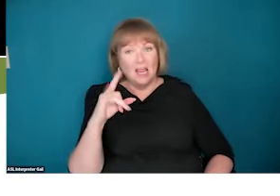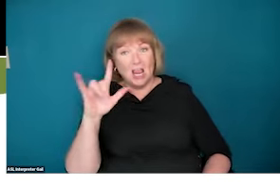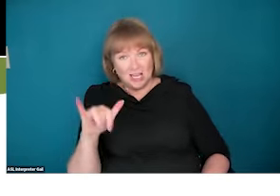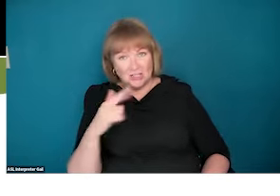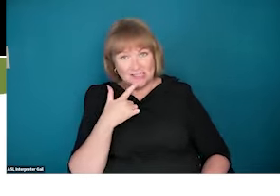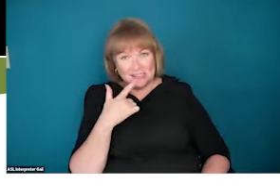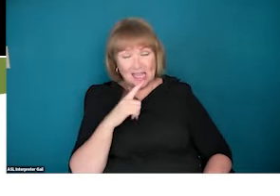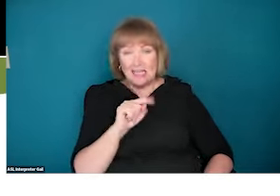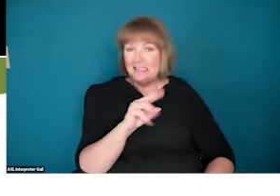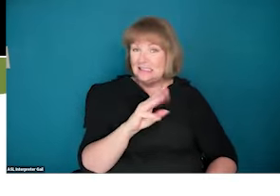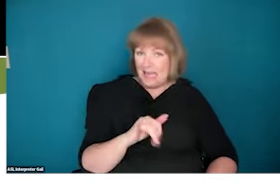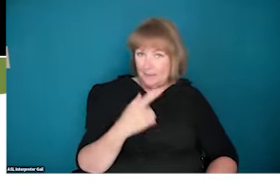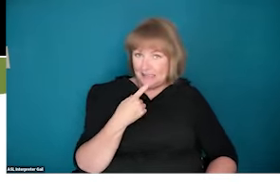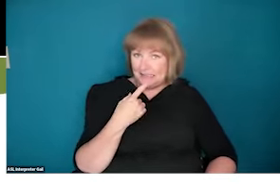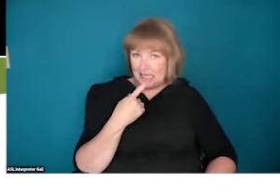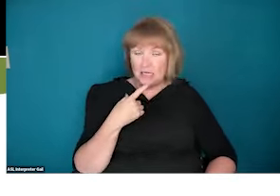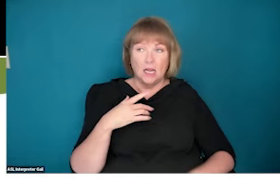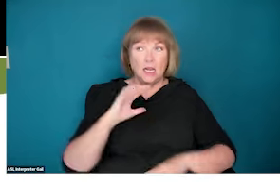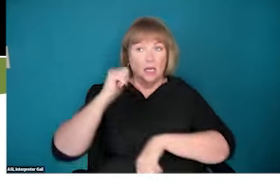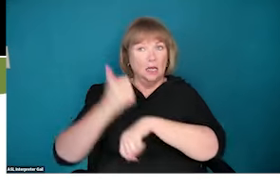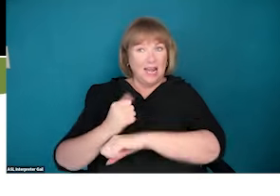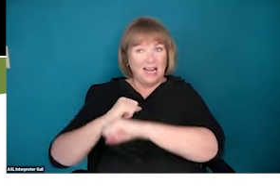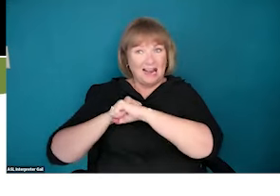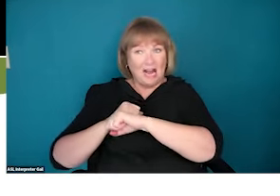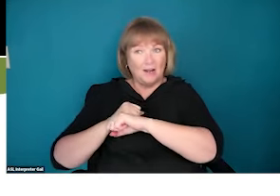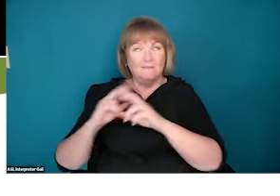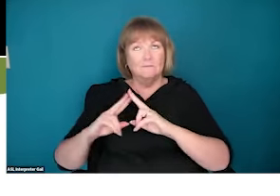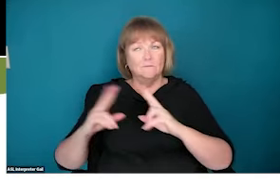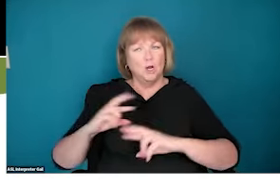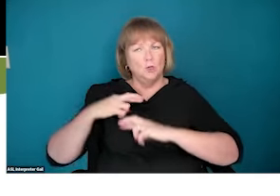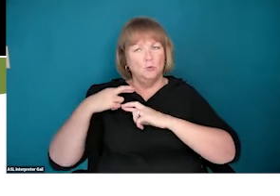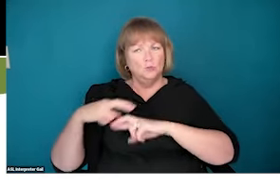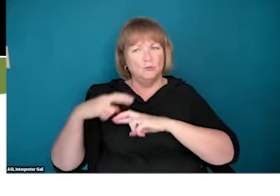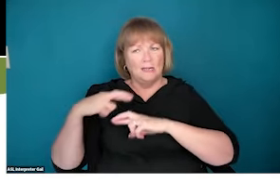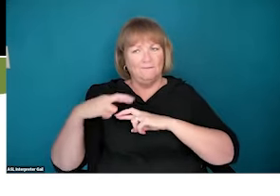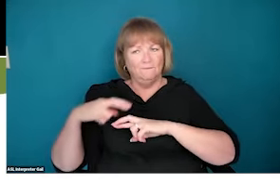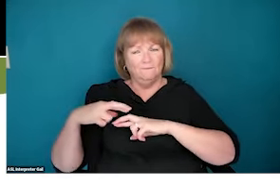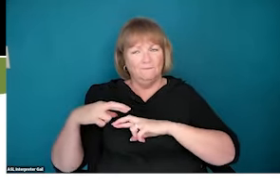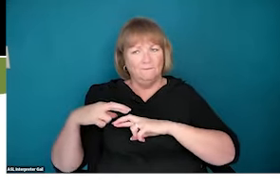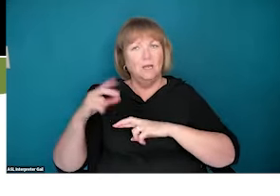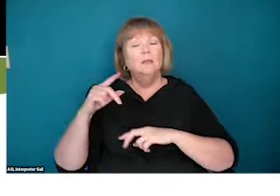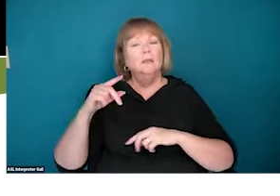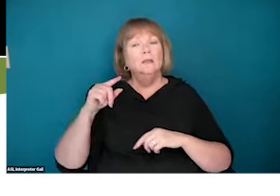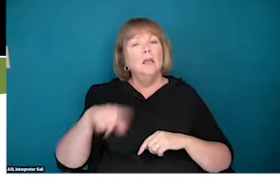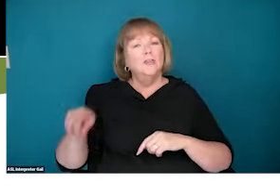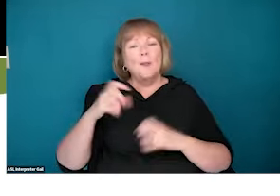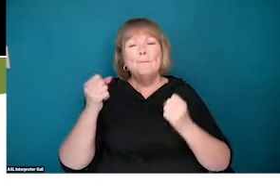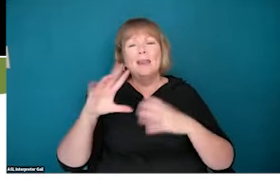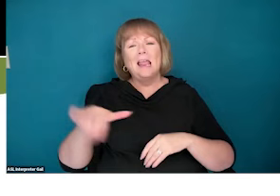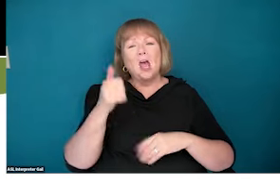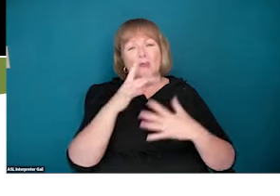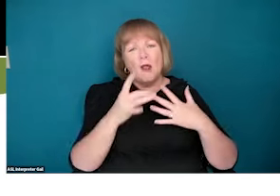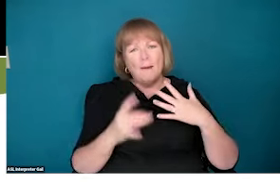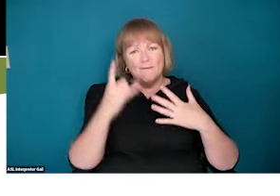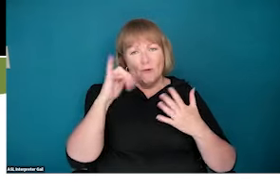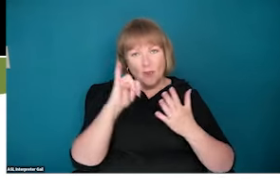restrictiva. Como Ashley ya lo dijo y Tammy lo dijo, la custodia es el método o la medida de más